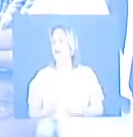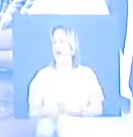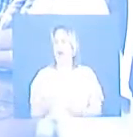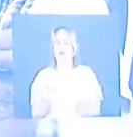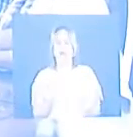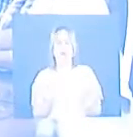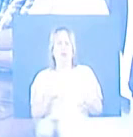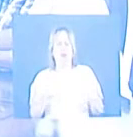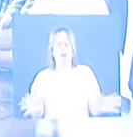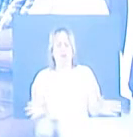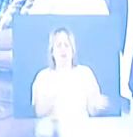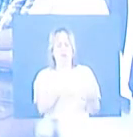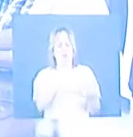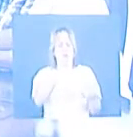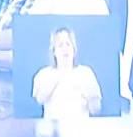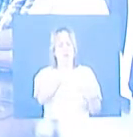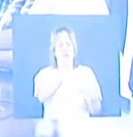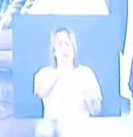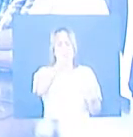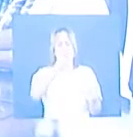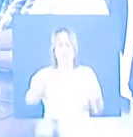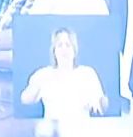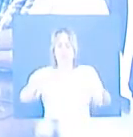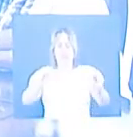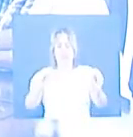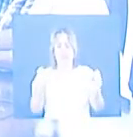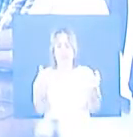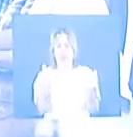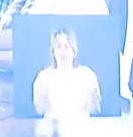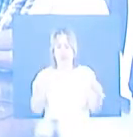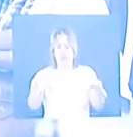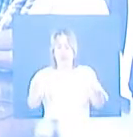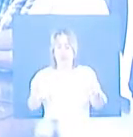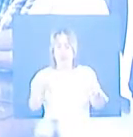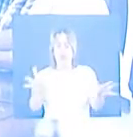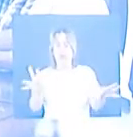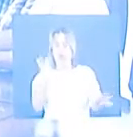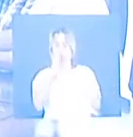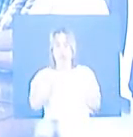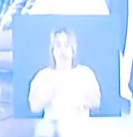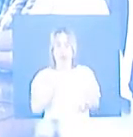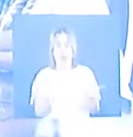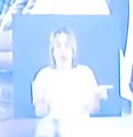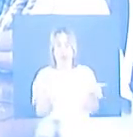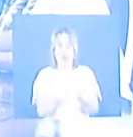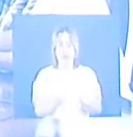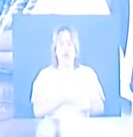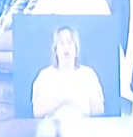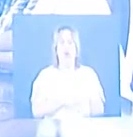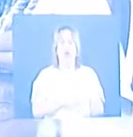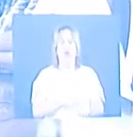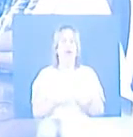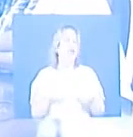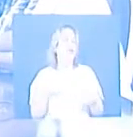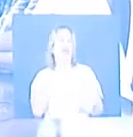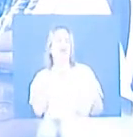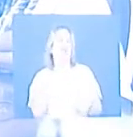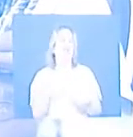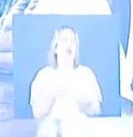Sierra Maestra de acá de nuestro territorio, con el fundamento de cada uno de los pasos enunciados.